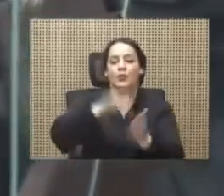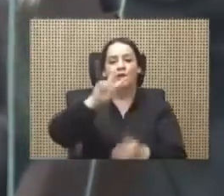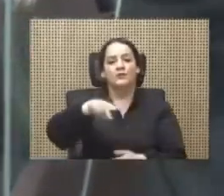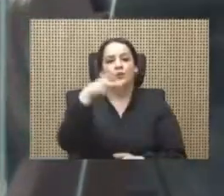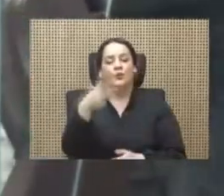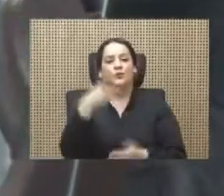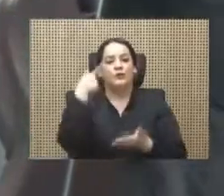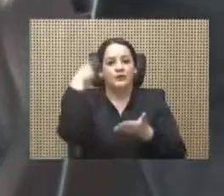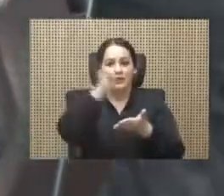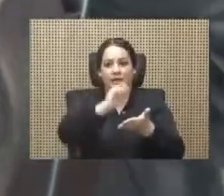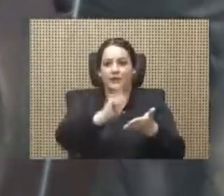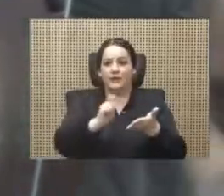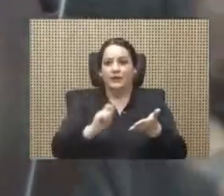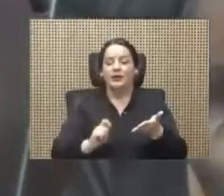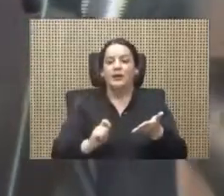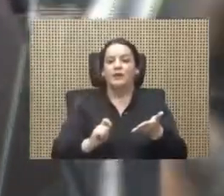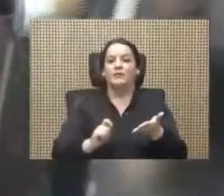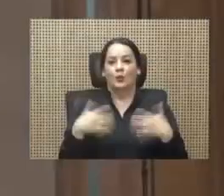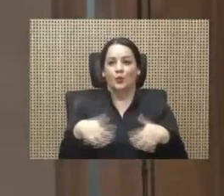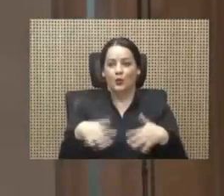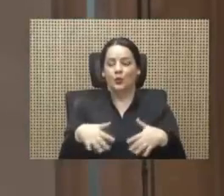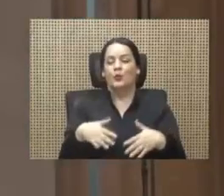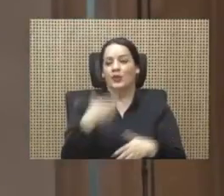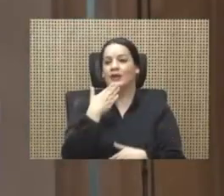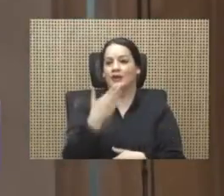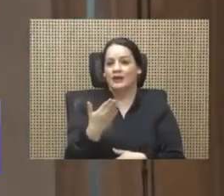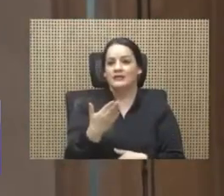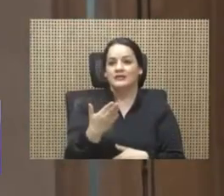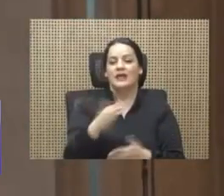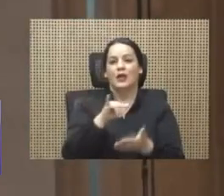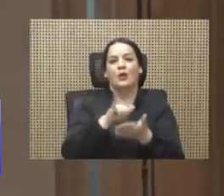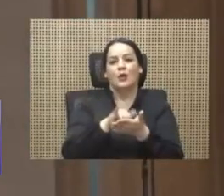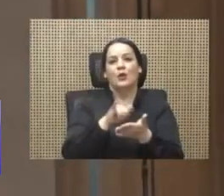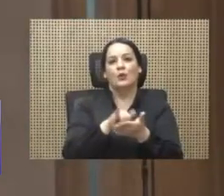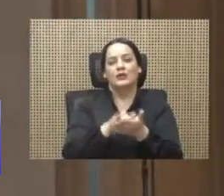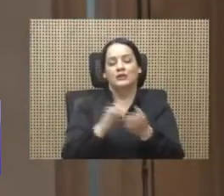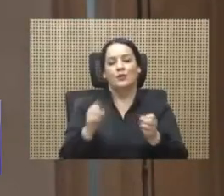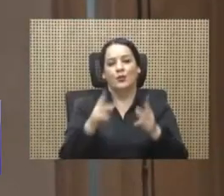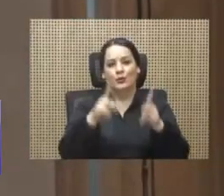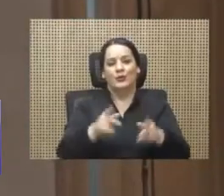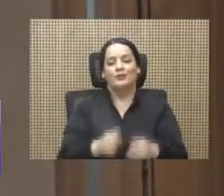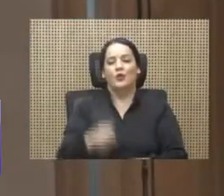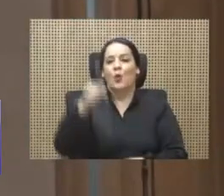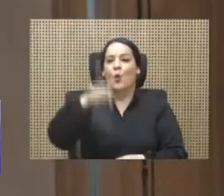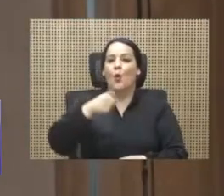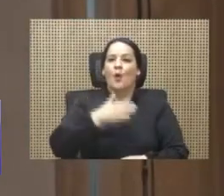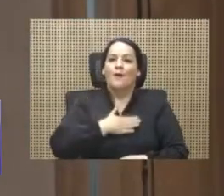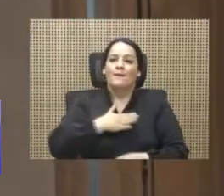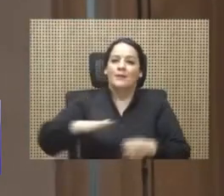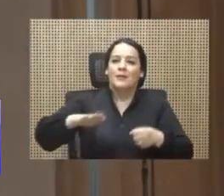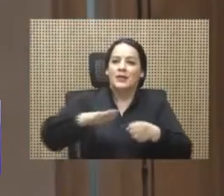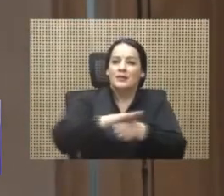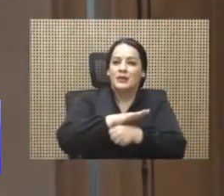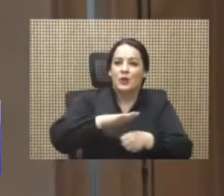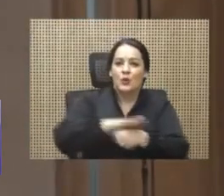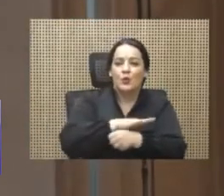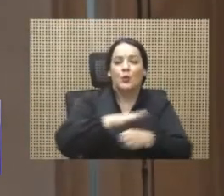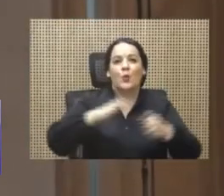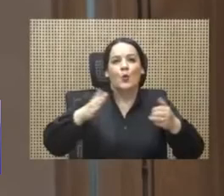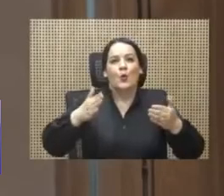36 a su favor hoy me lleno absolutamente de gozo de